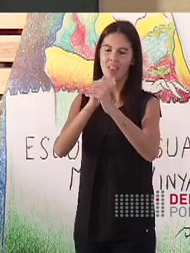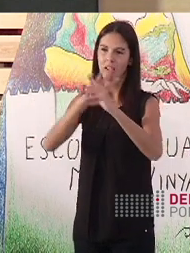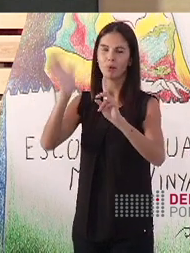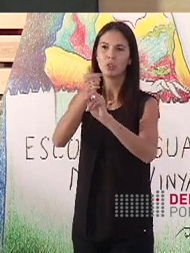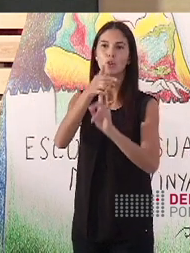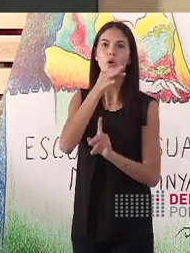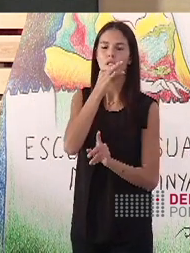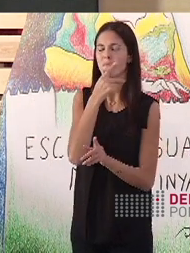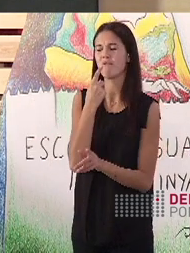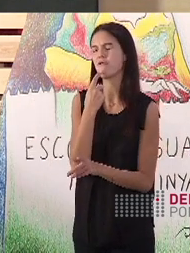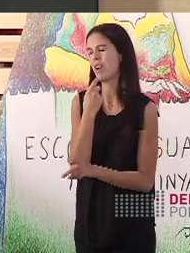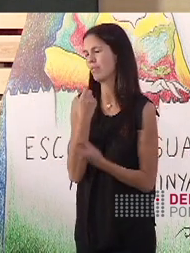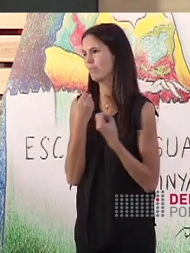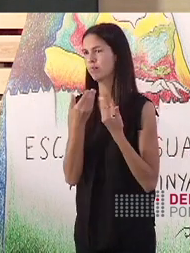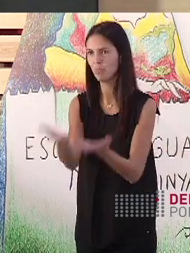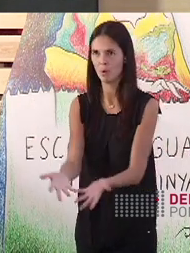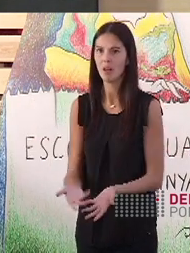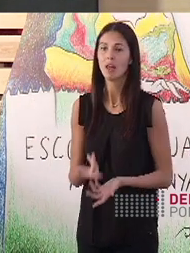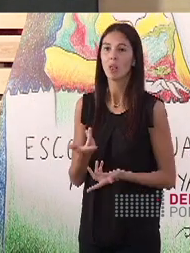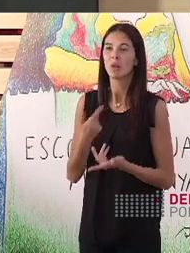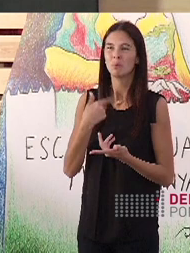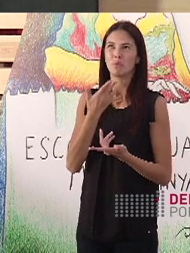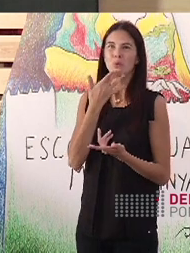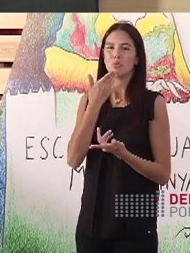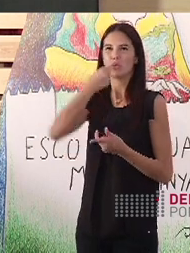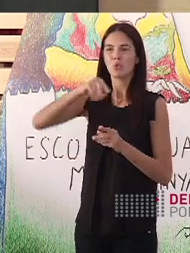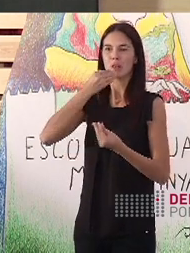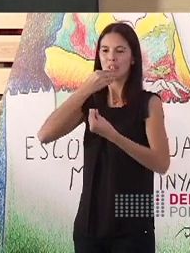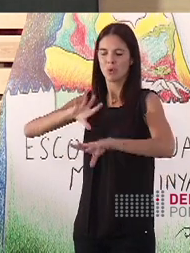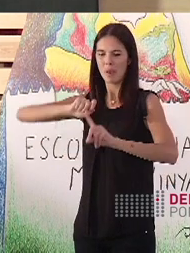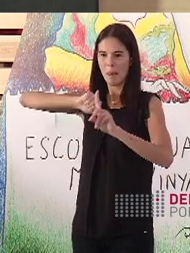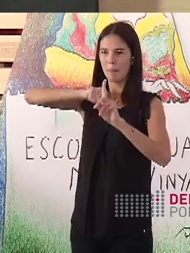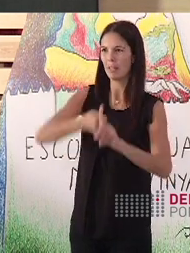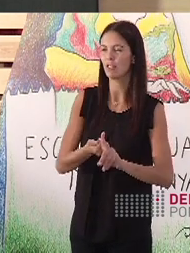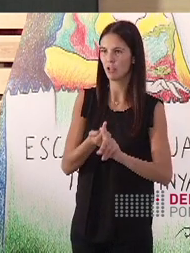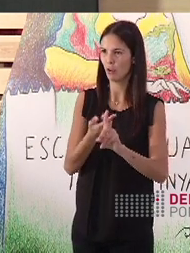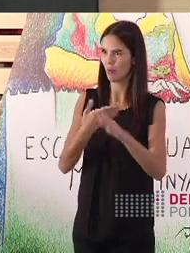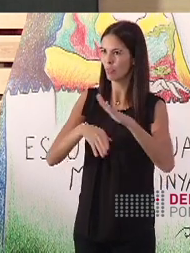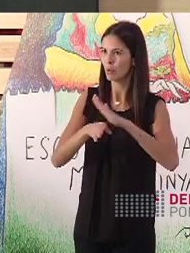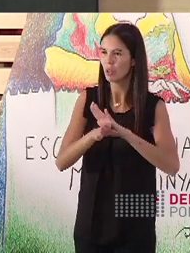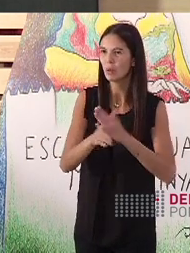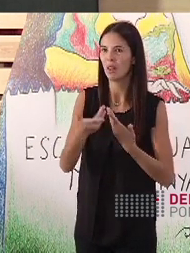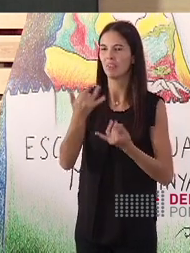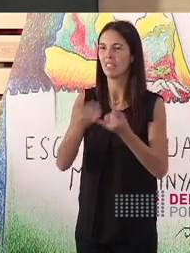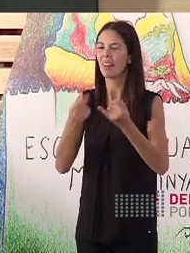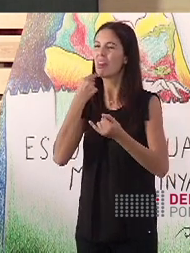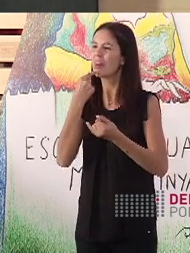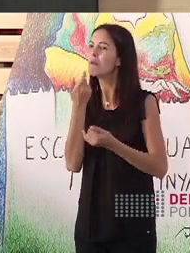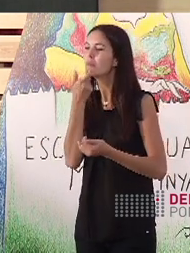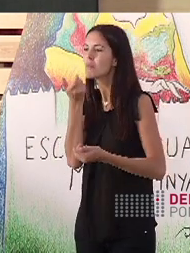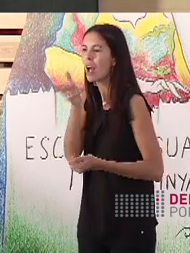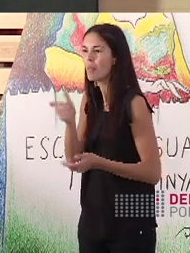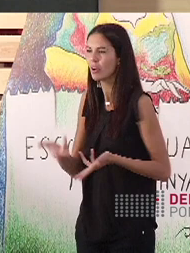mujeres todavía no nos hemos liberado de nuestra opresión histórica, no podemos hablar de consentimiento, porque no partimos